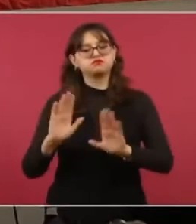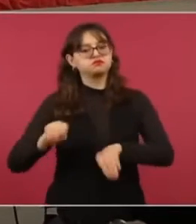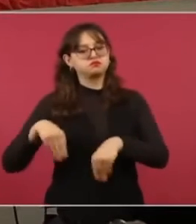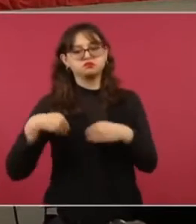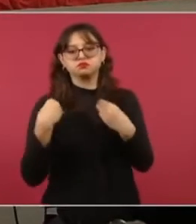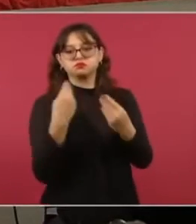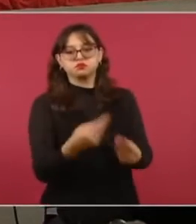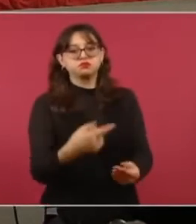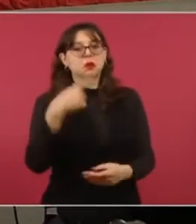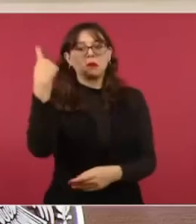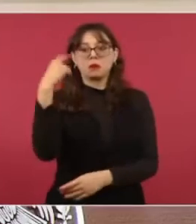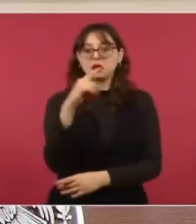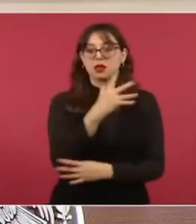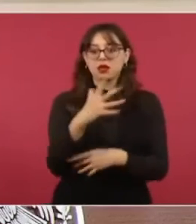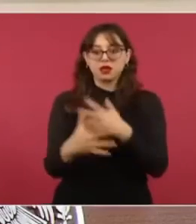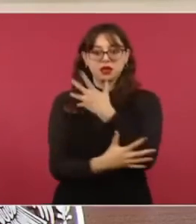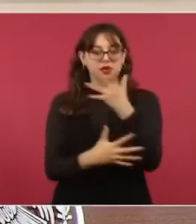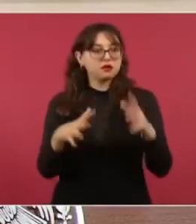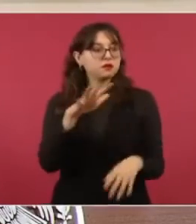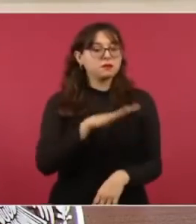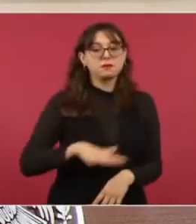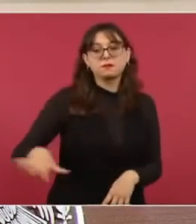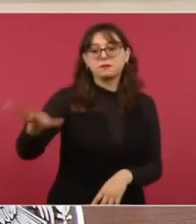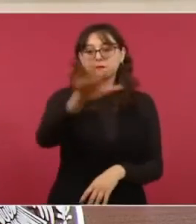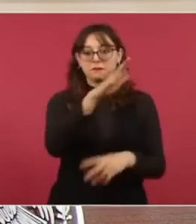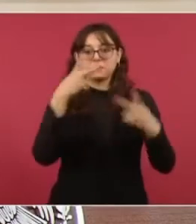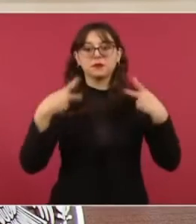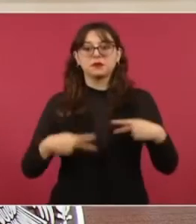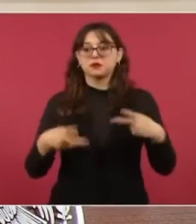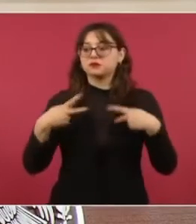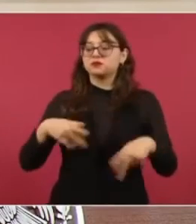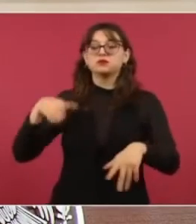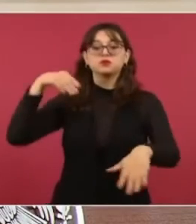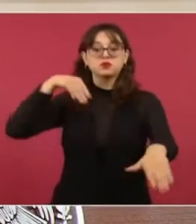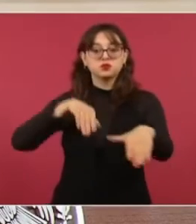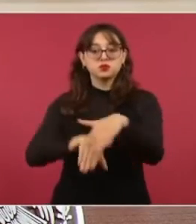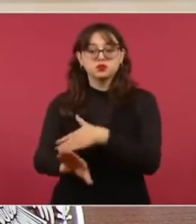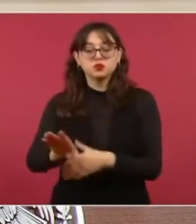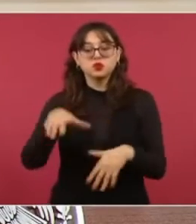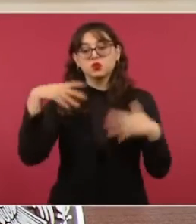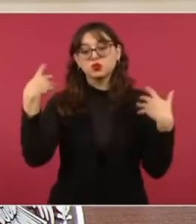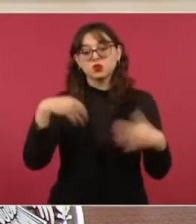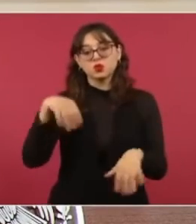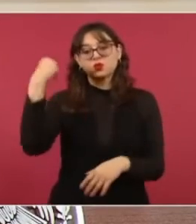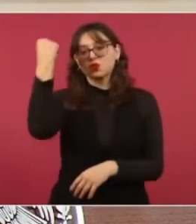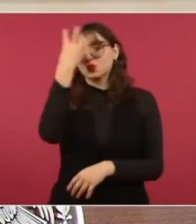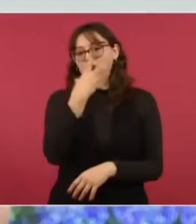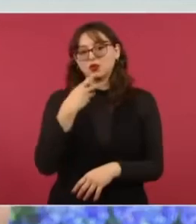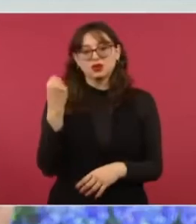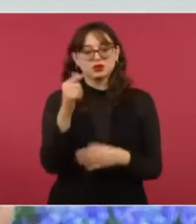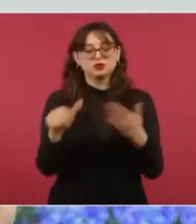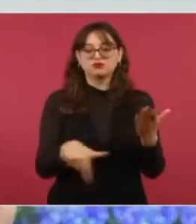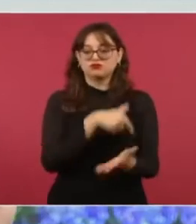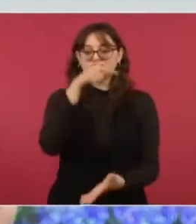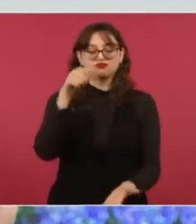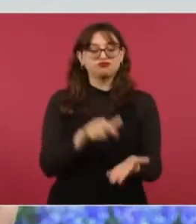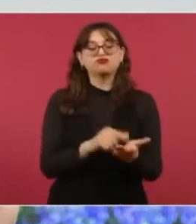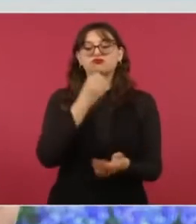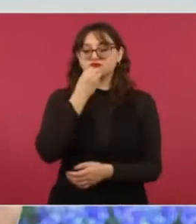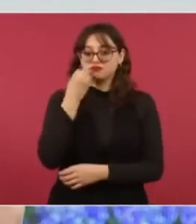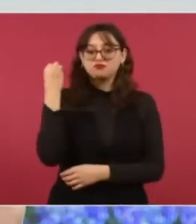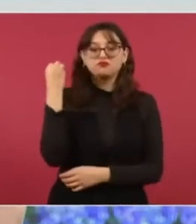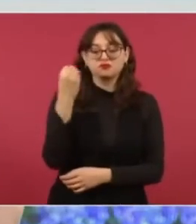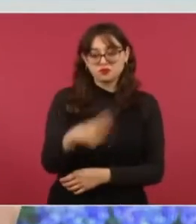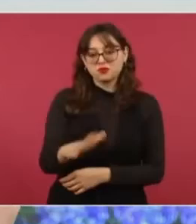bosque de Chapultepec es del pueblo de México, va a ser uno de los lugares más hermosos que se pueda conocer en la Ciudad de